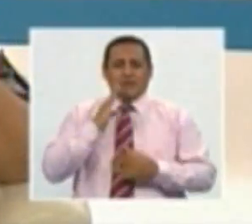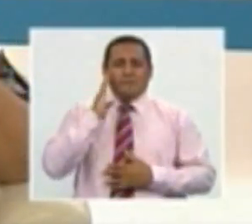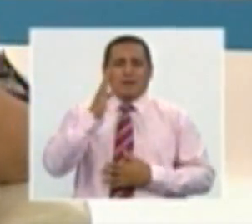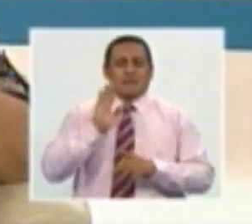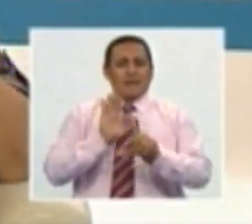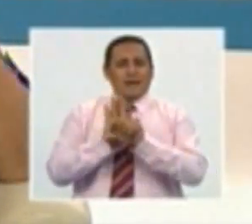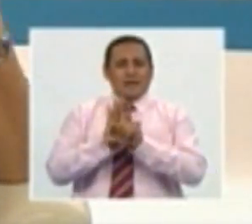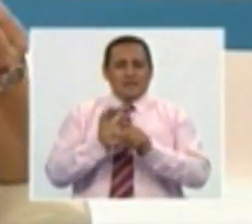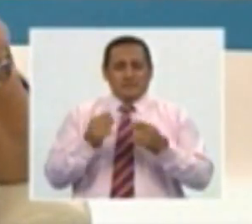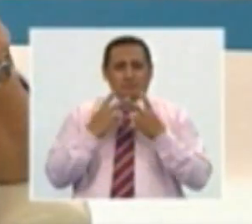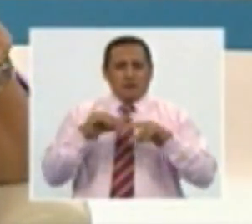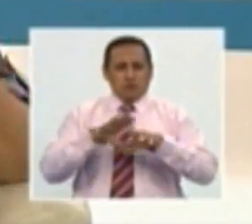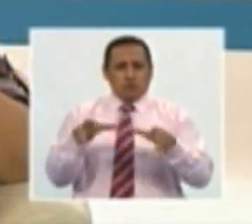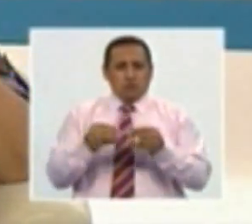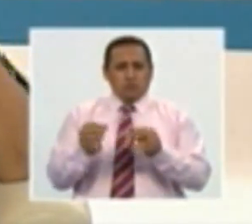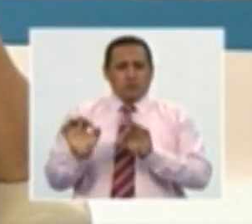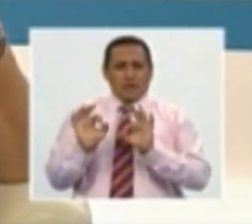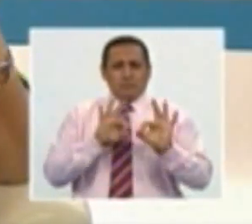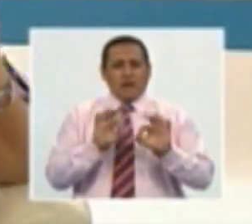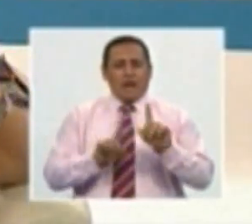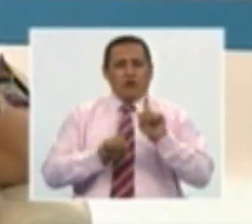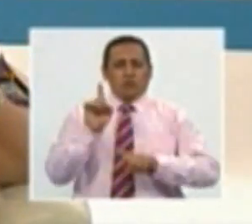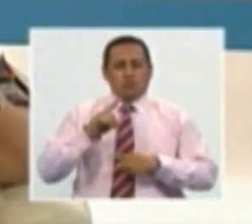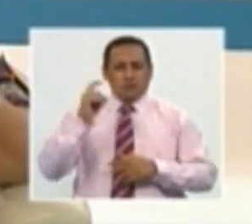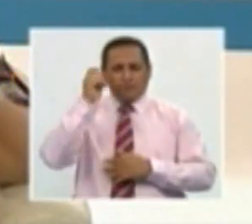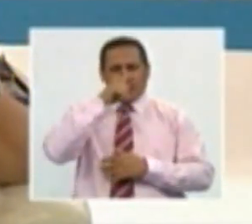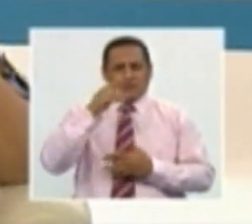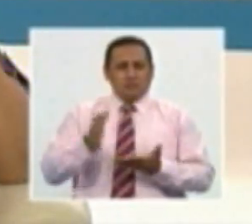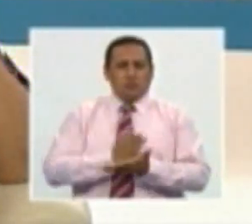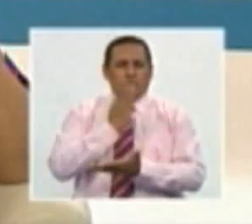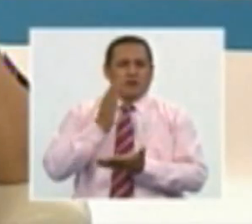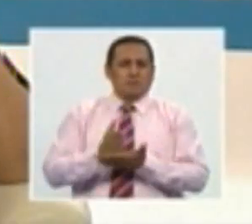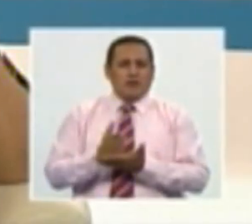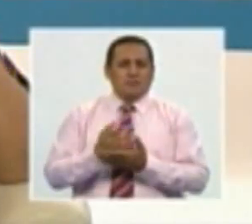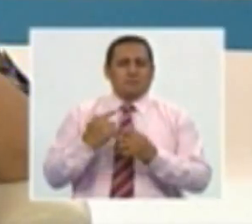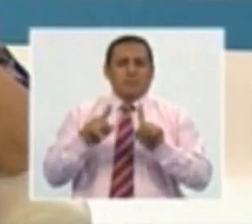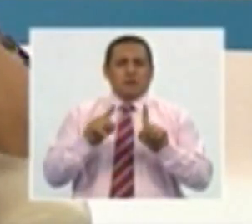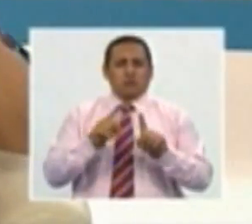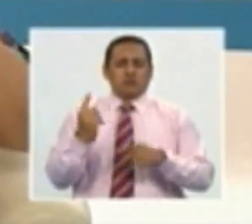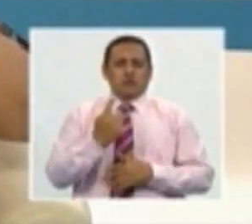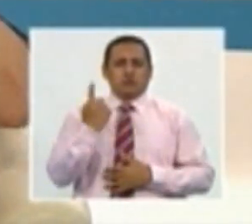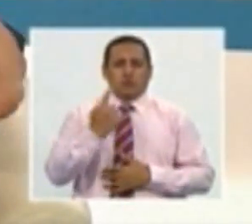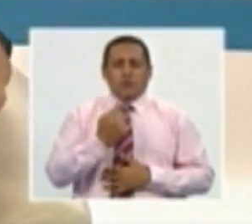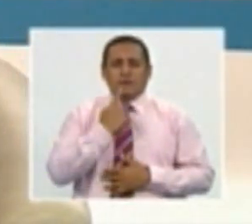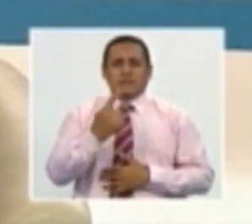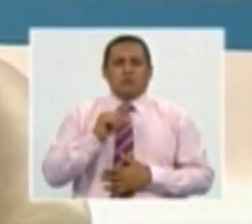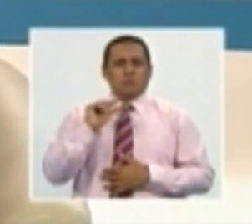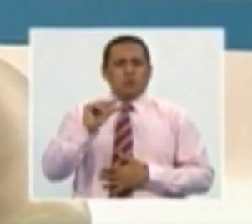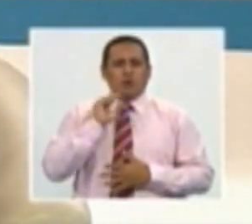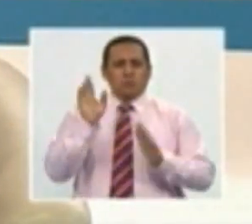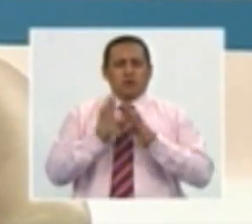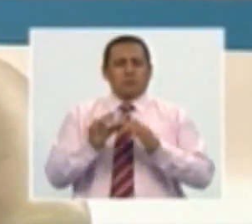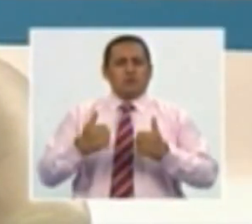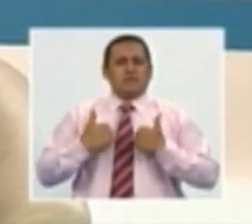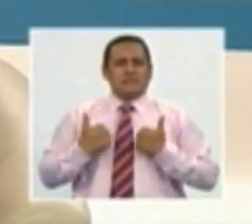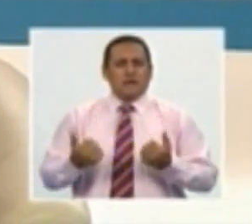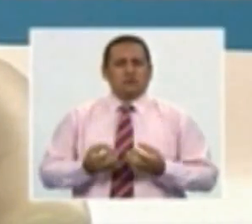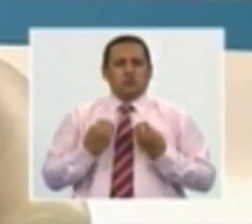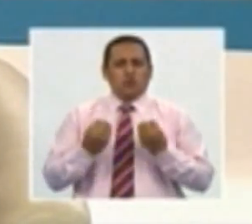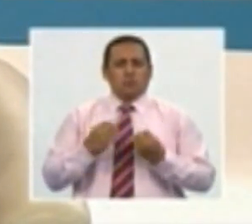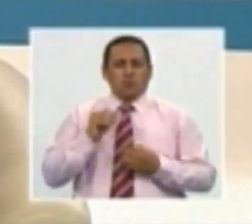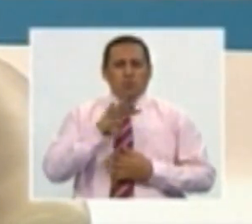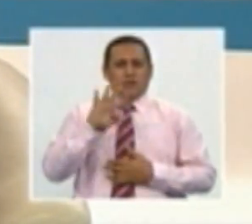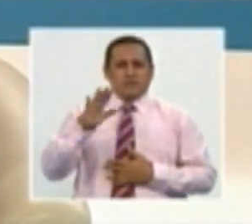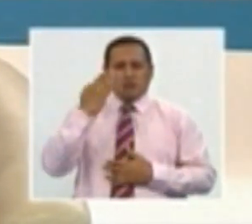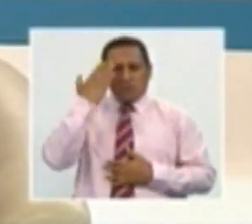que pueden generarse dentro del mismo, como alguna complicación o qué sé yo, pero si es que solo está un poco solo por el descanso, o sea,